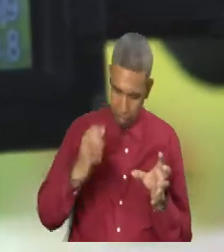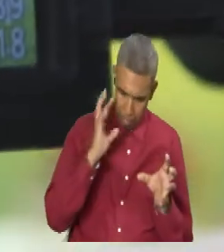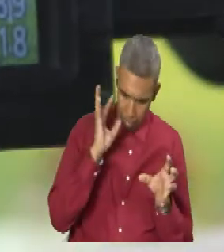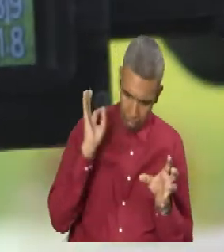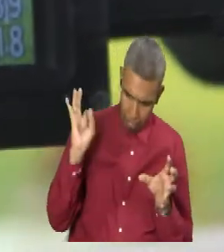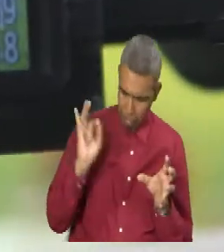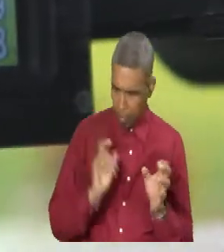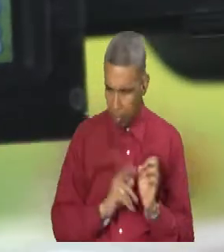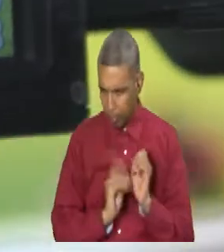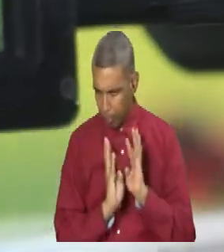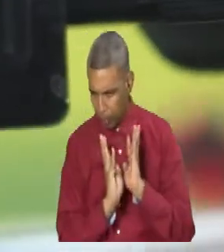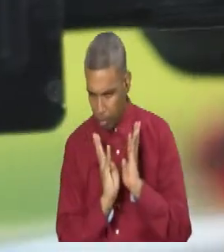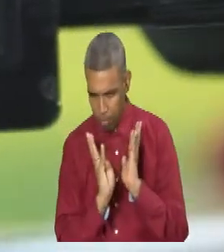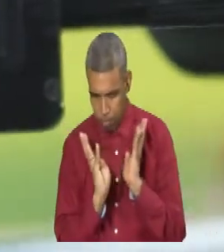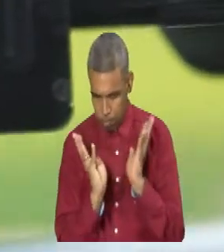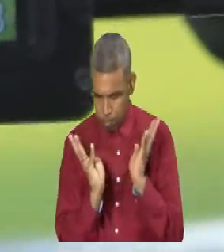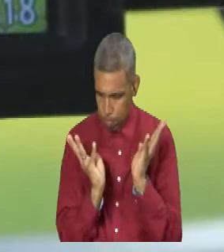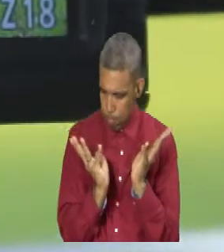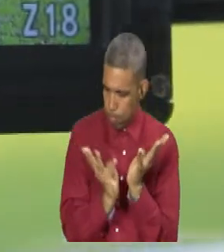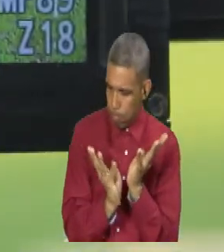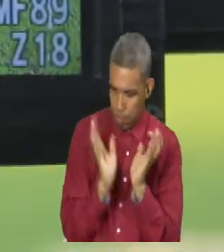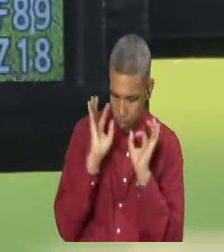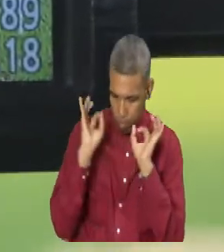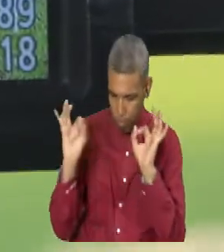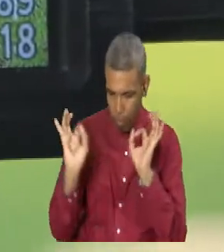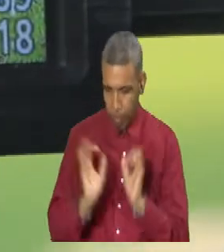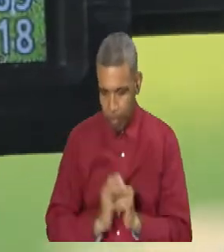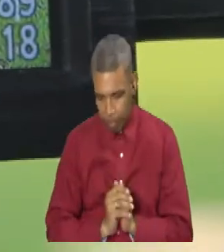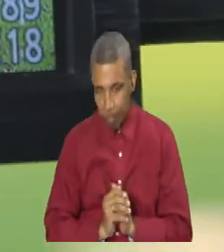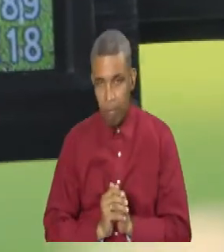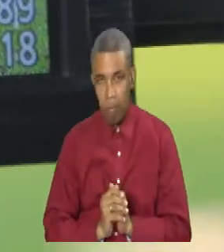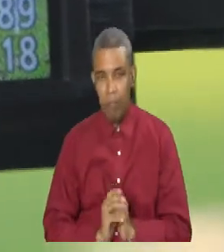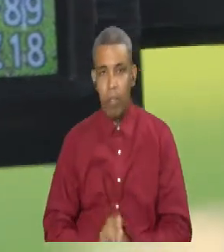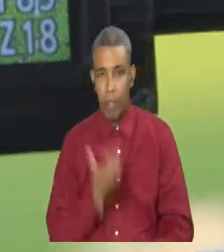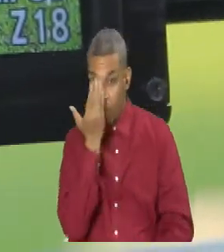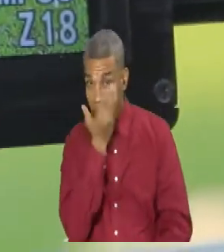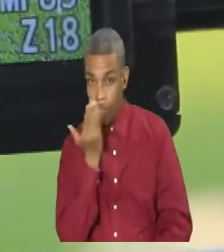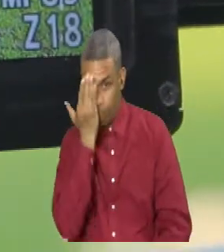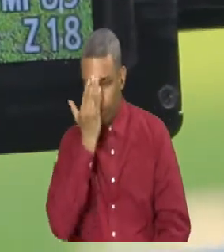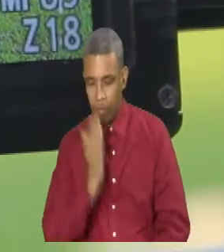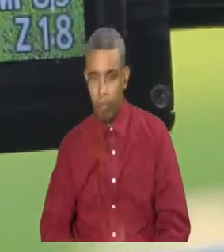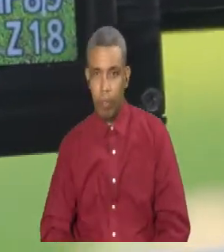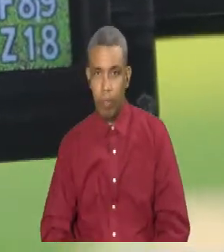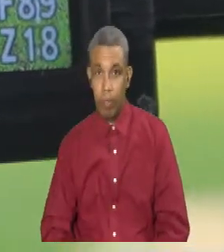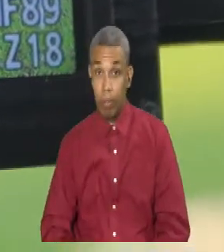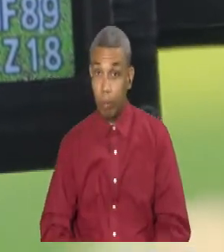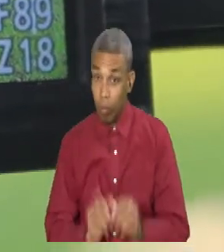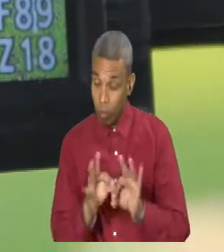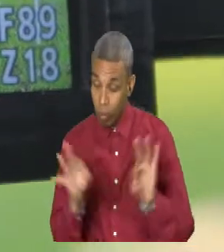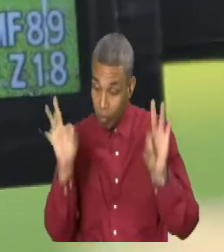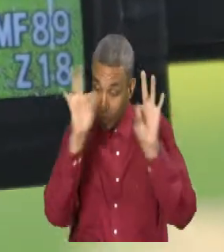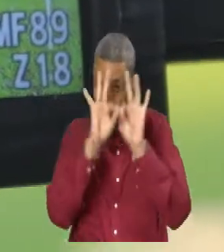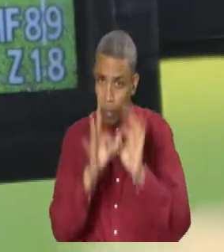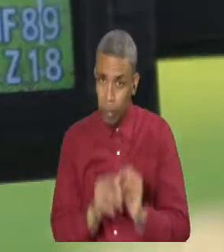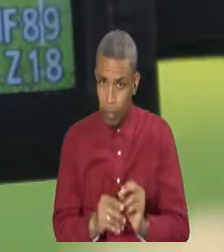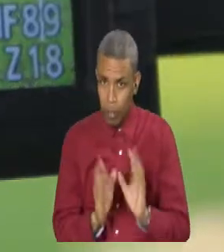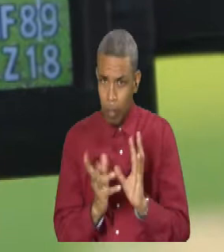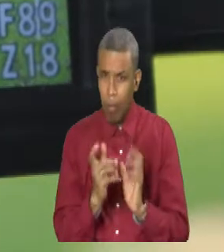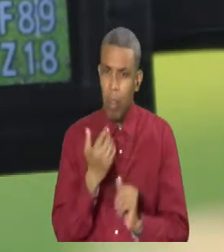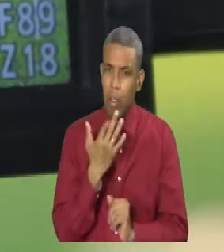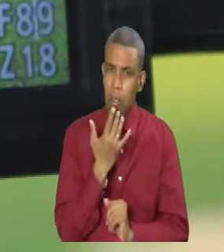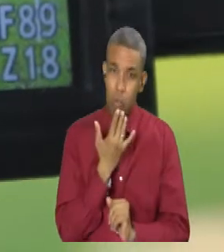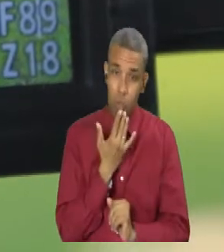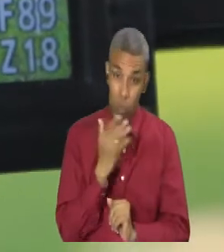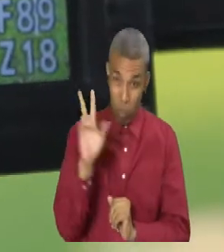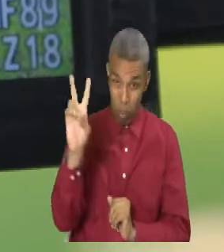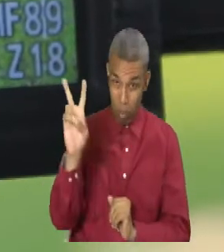rellenas, que no se vea el oasis. es importante que no se vea el oasis, que es la base